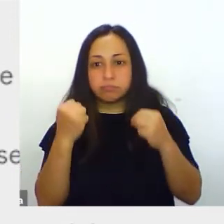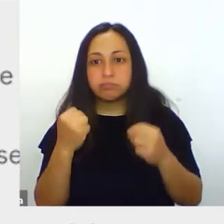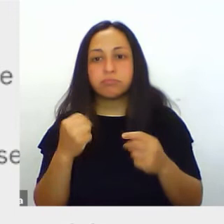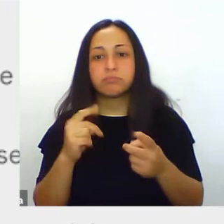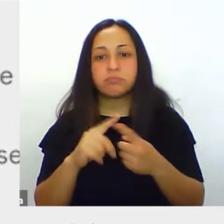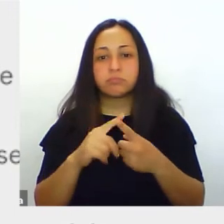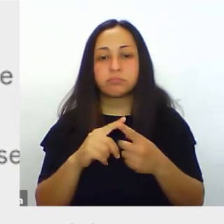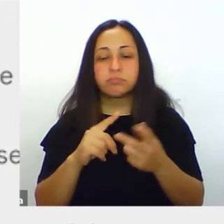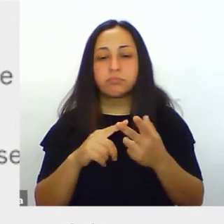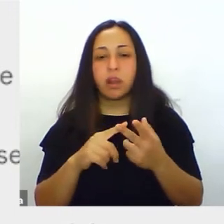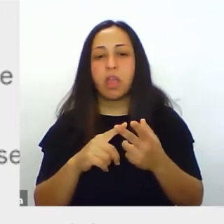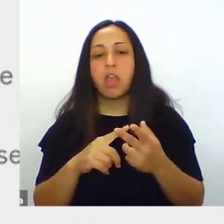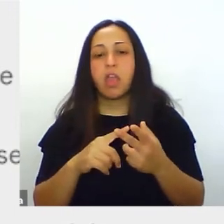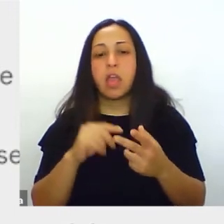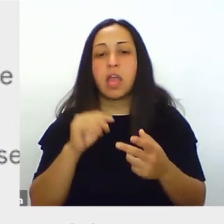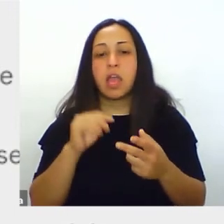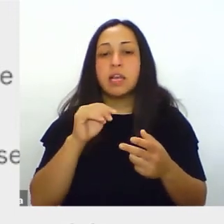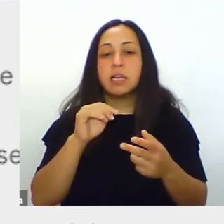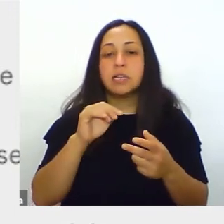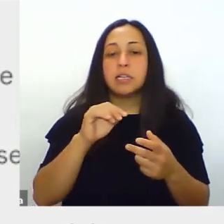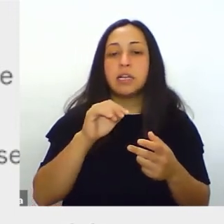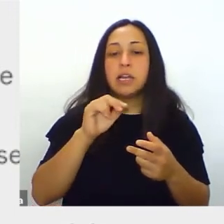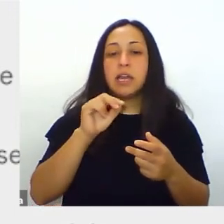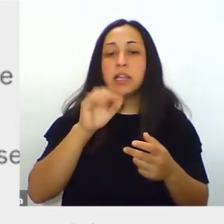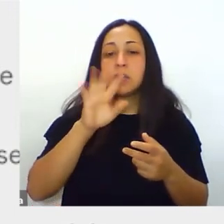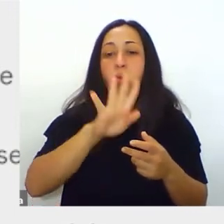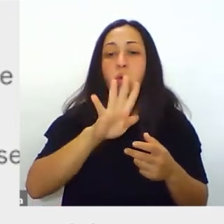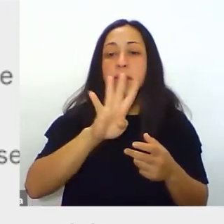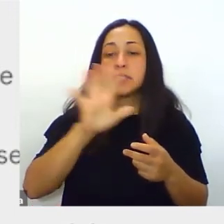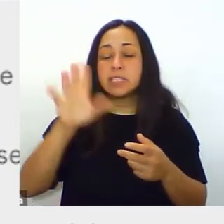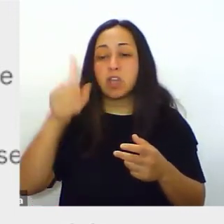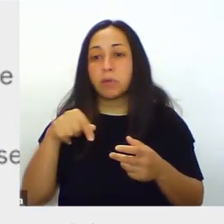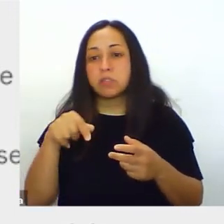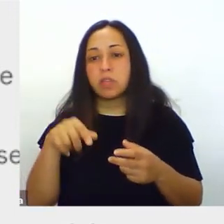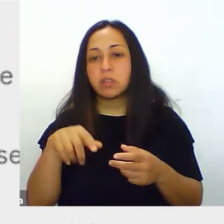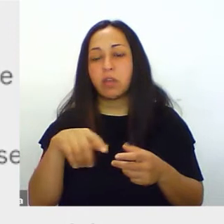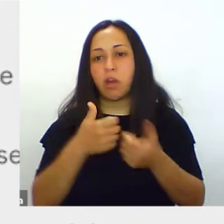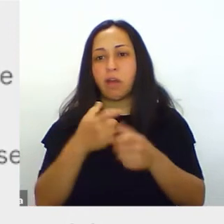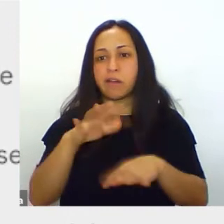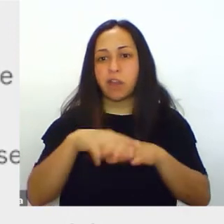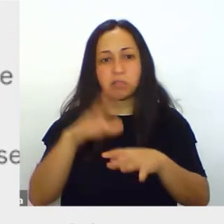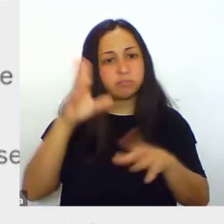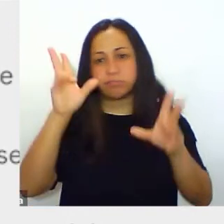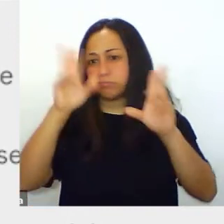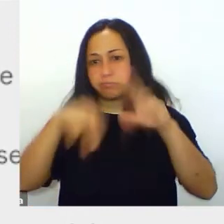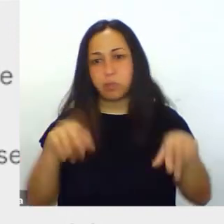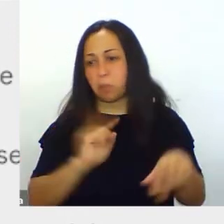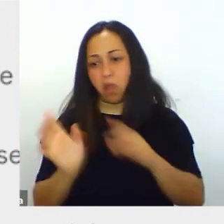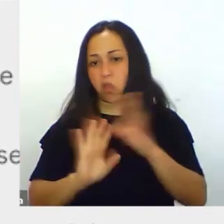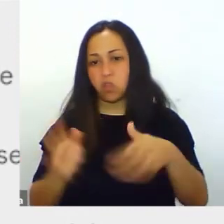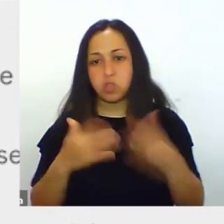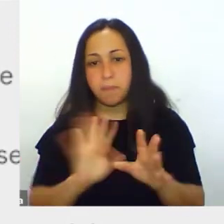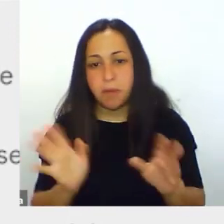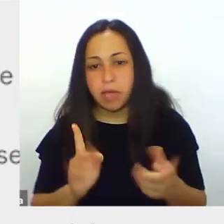a causa de esta violencia. El 34% recibió mensajes con lenguaje o comentarios abusivos. Y el 26%